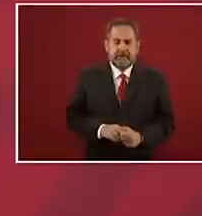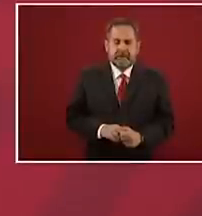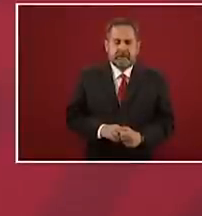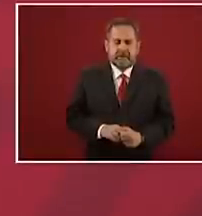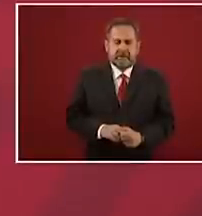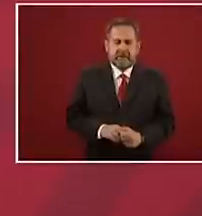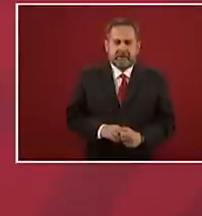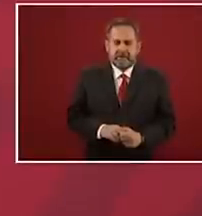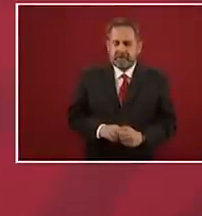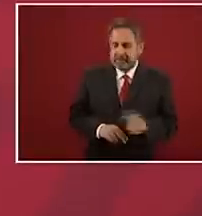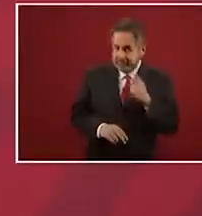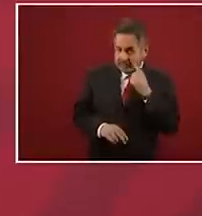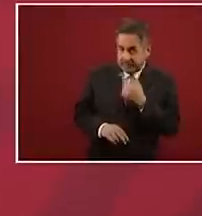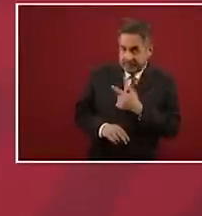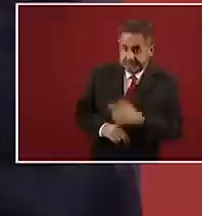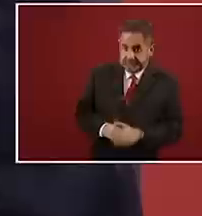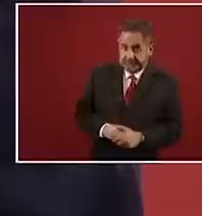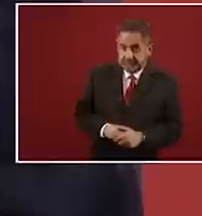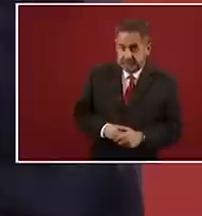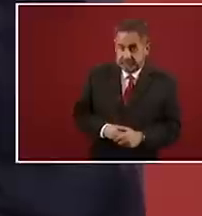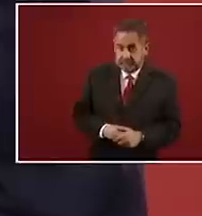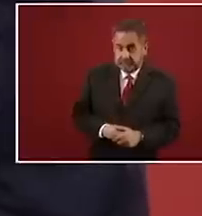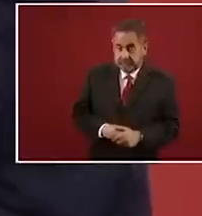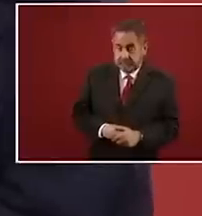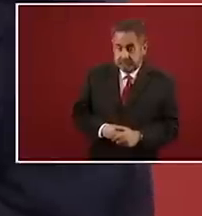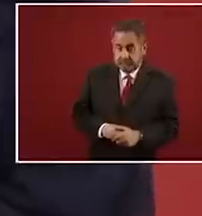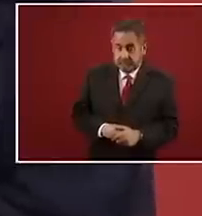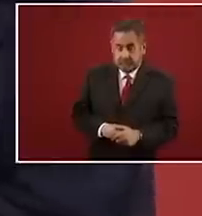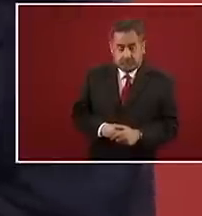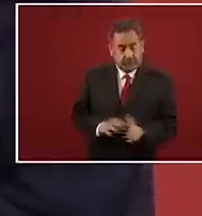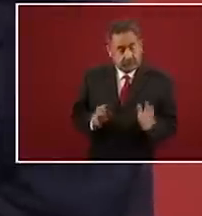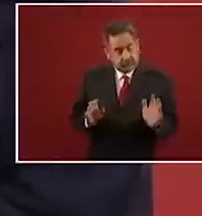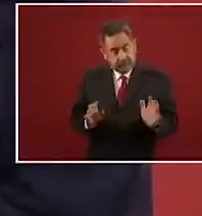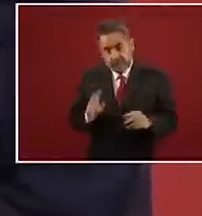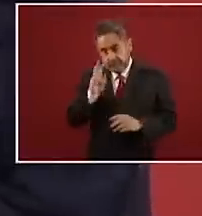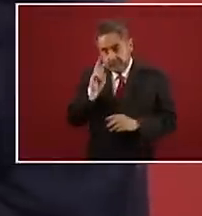Es que ahora vamos a tener oportunidad de